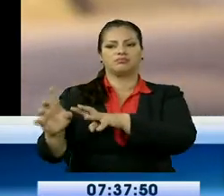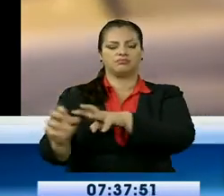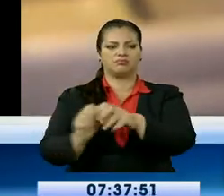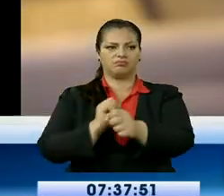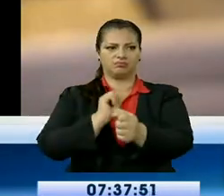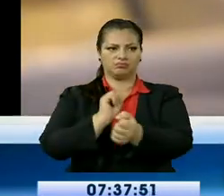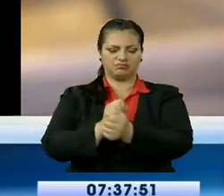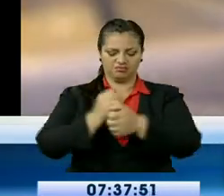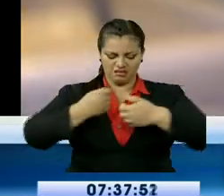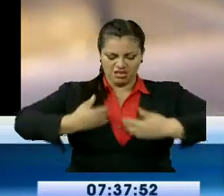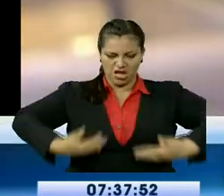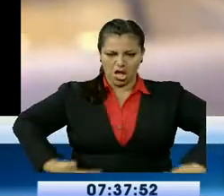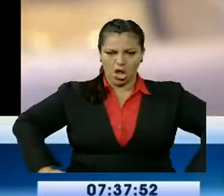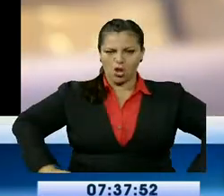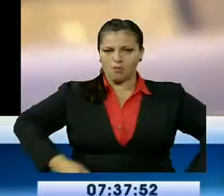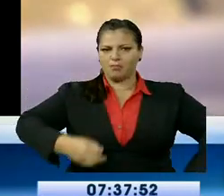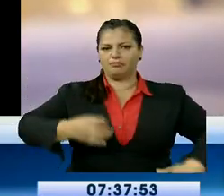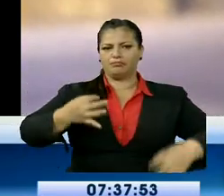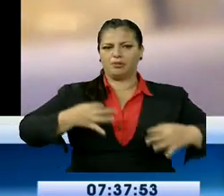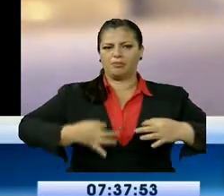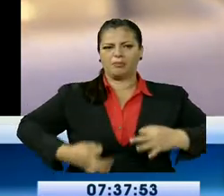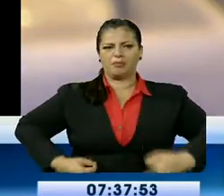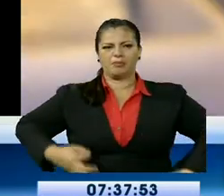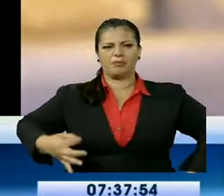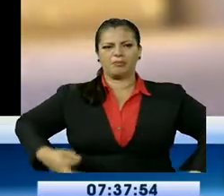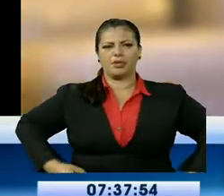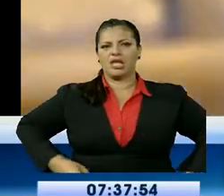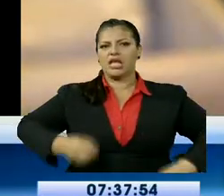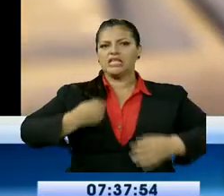lo inculpaban, según refiere la policía.